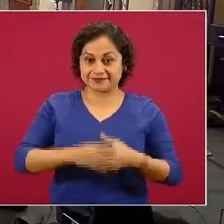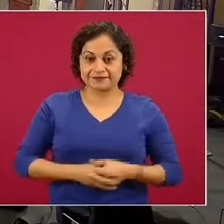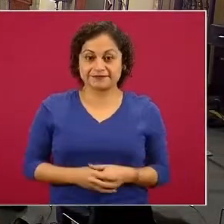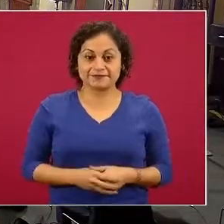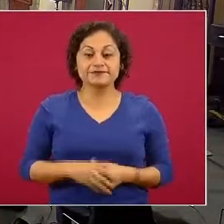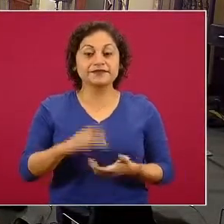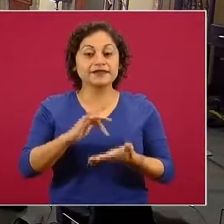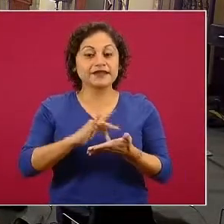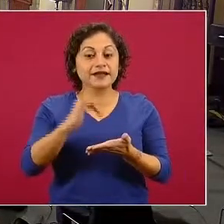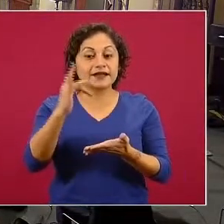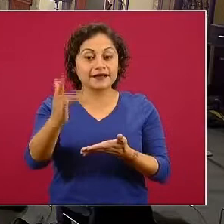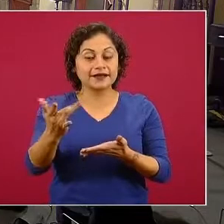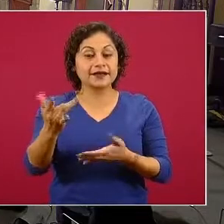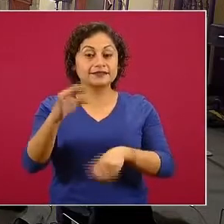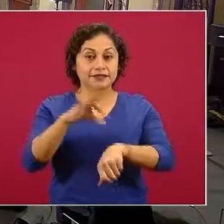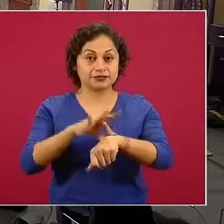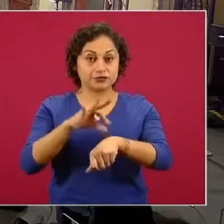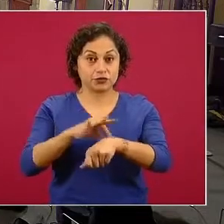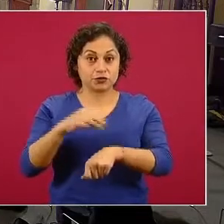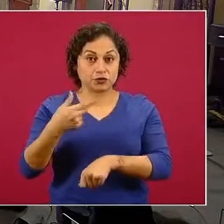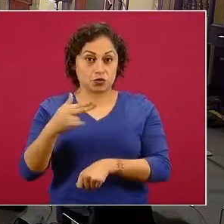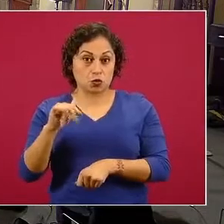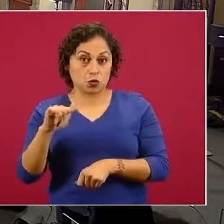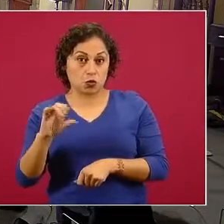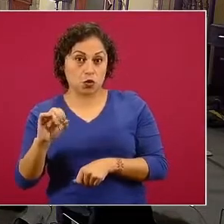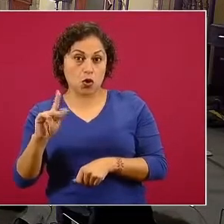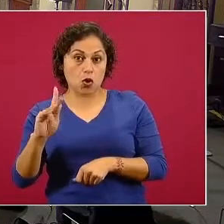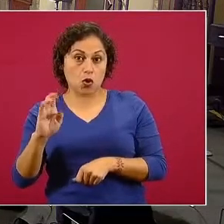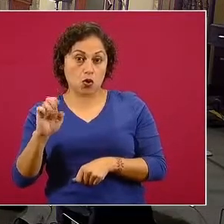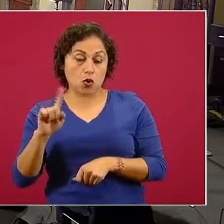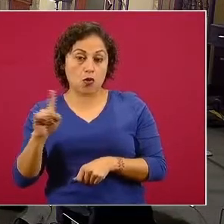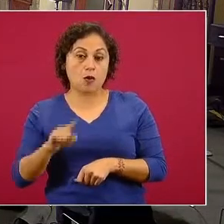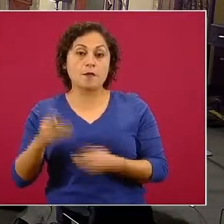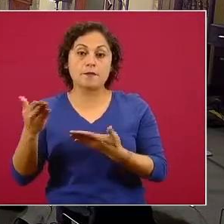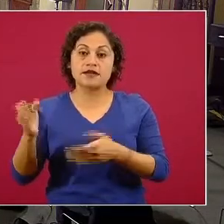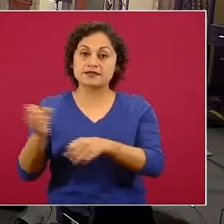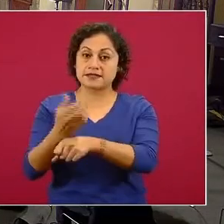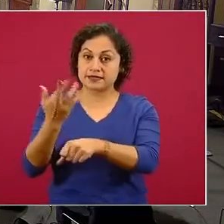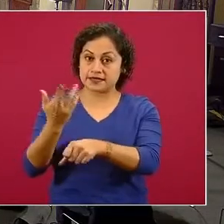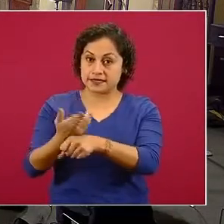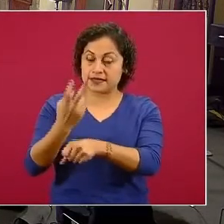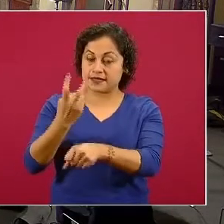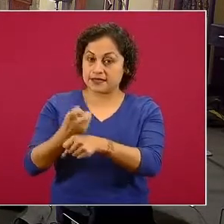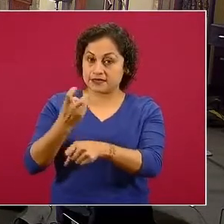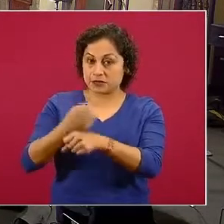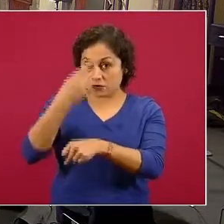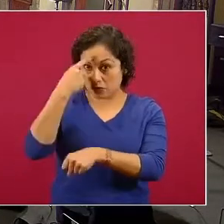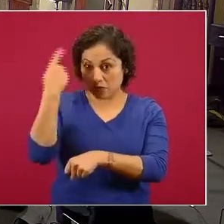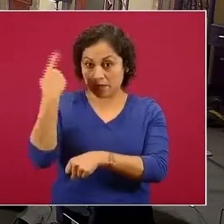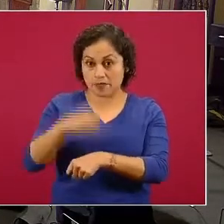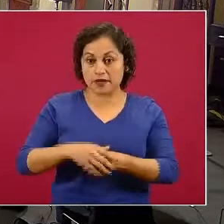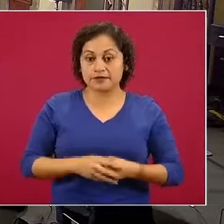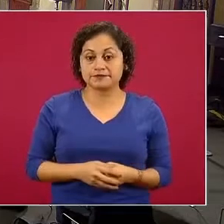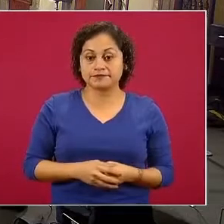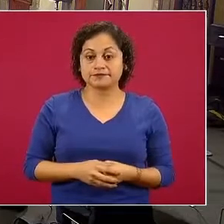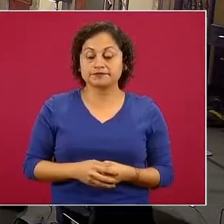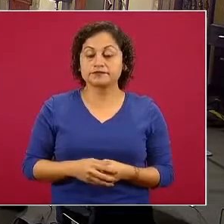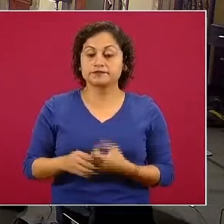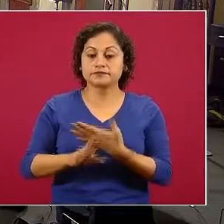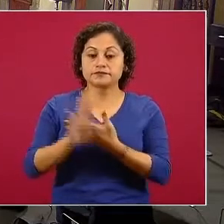gracias, doctor Hugo López-Gatell, subsecretario de Prevención y Promoción a la Salud, con su permiso. Comisionado Gay